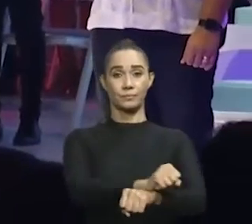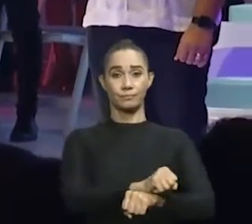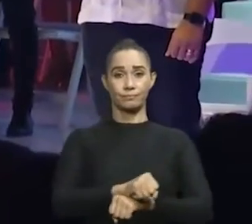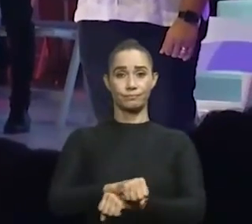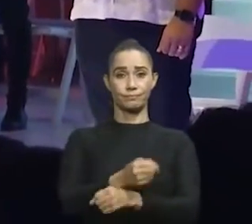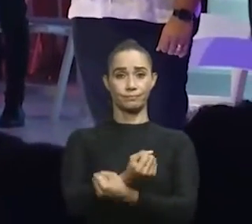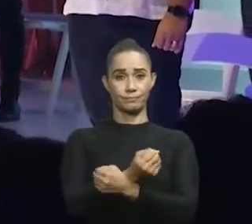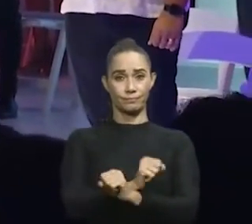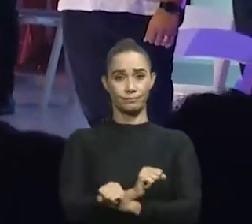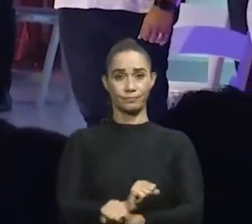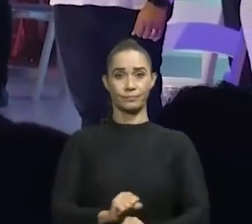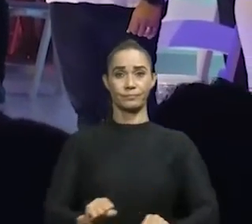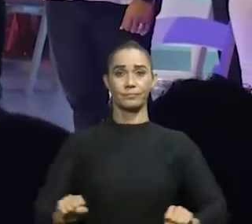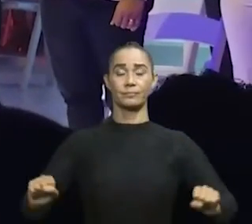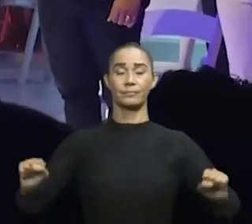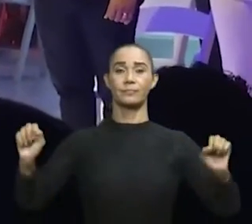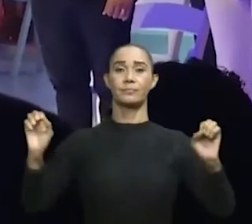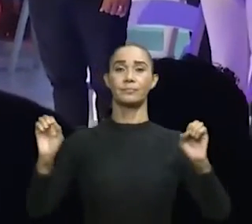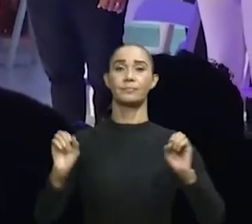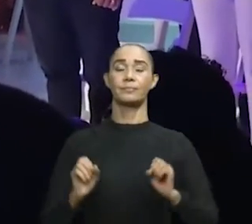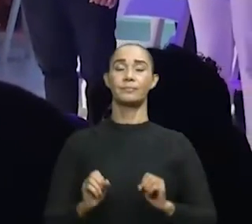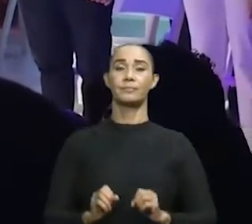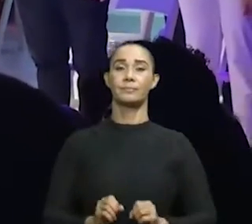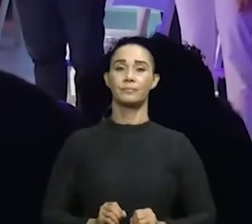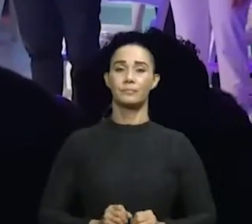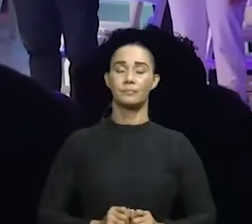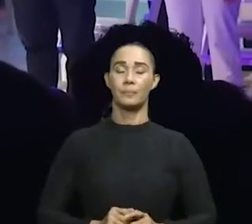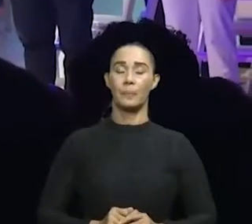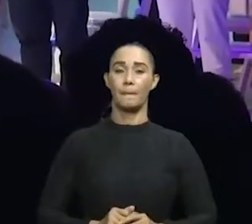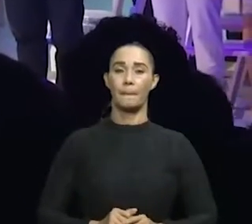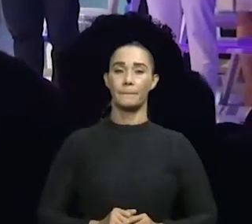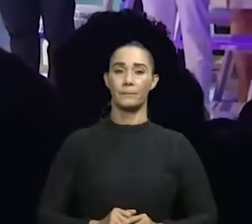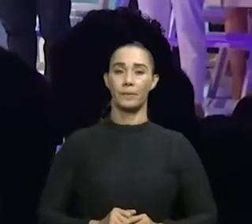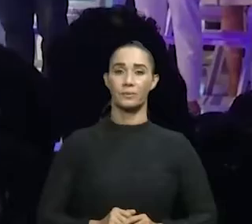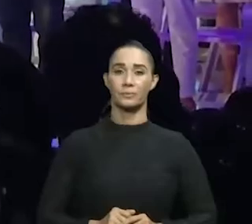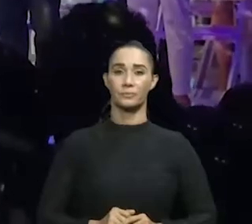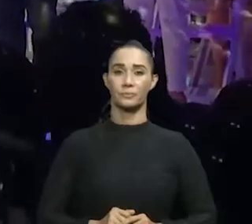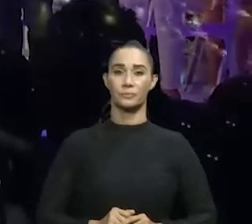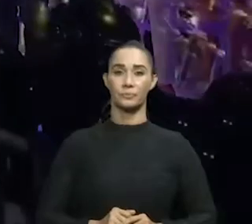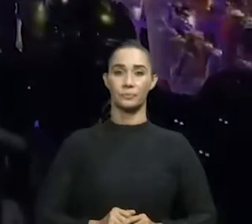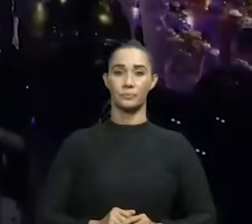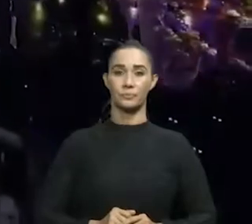sus cadenas esclavo rompió.